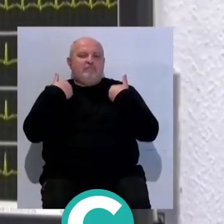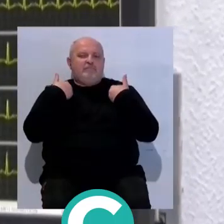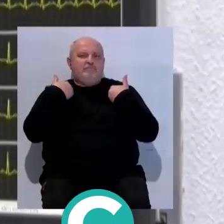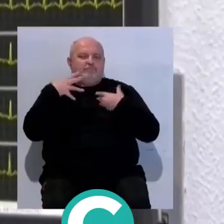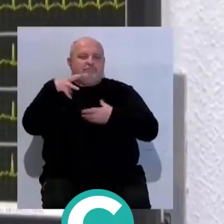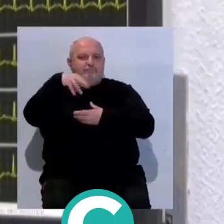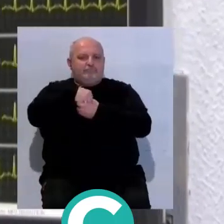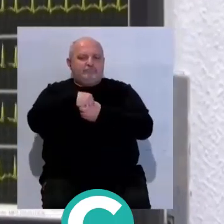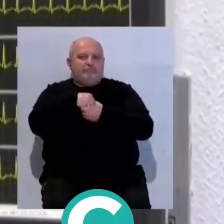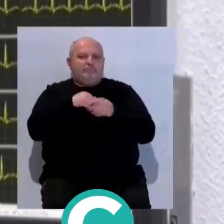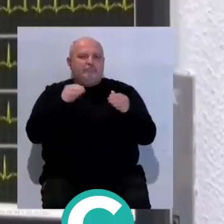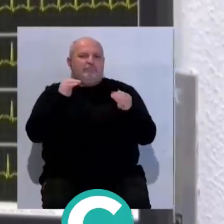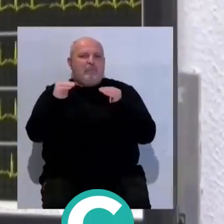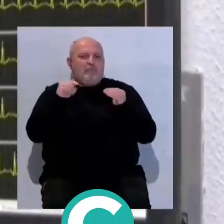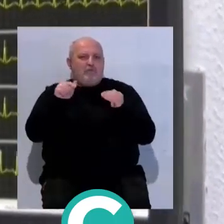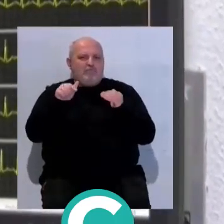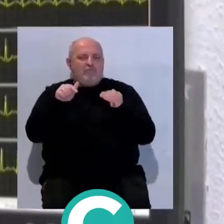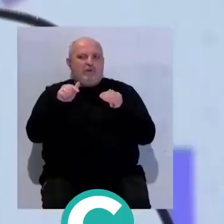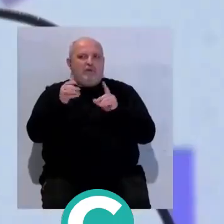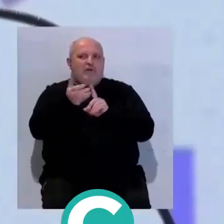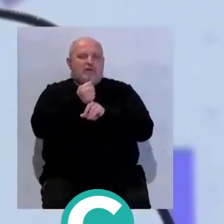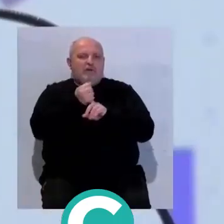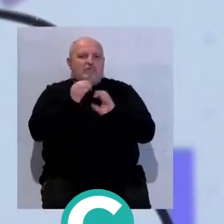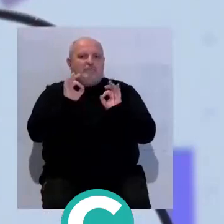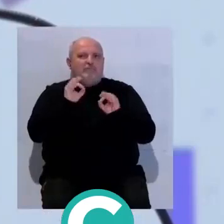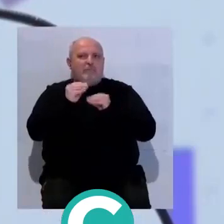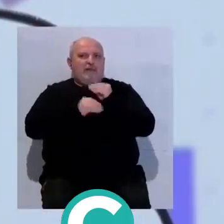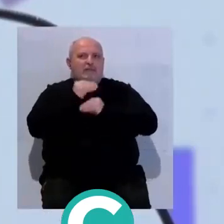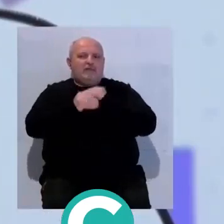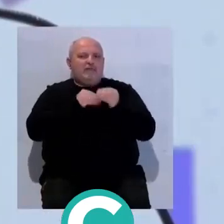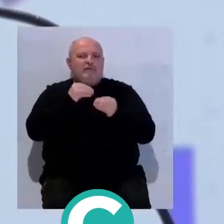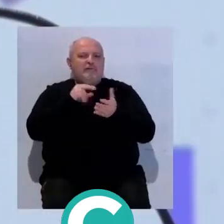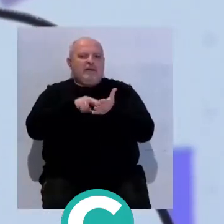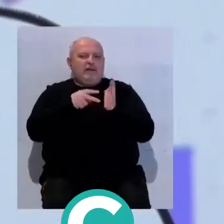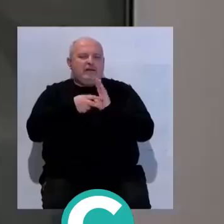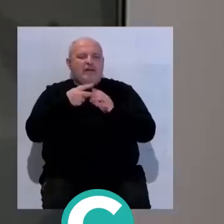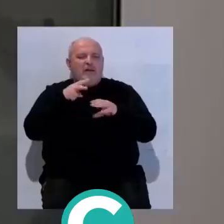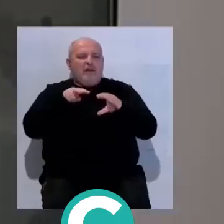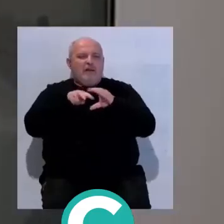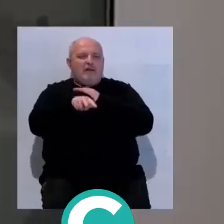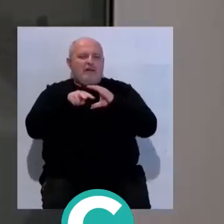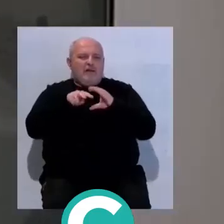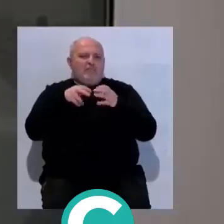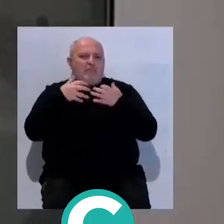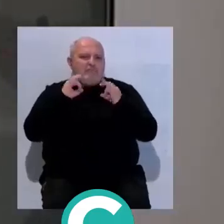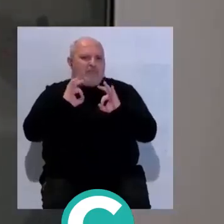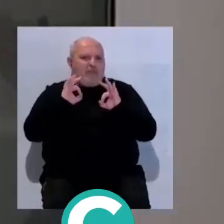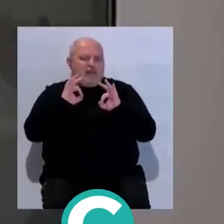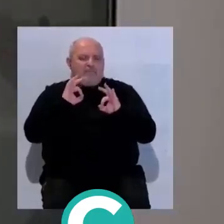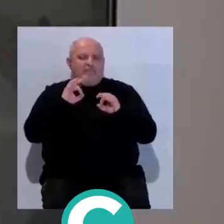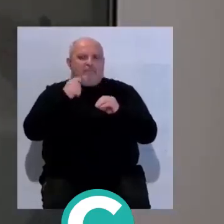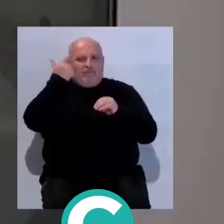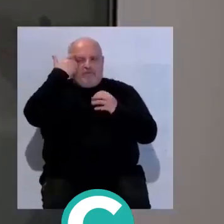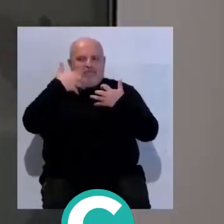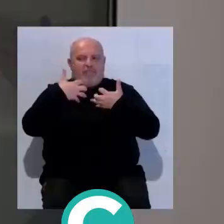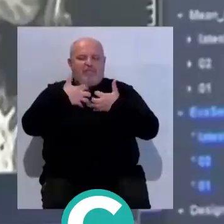integró durante esa época y consiguió establecer técnicas como la resonancia magnética funcional y la estimulación